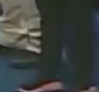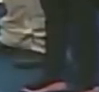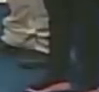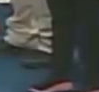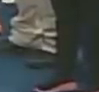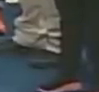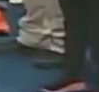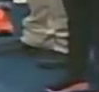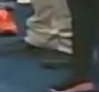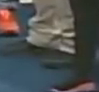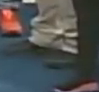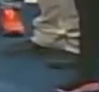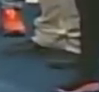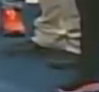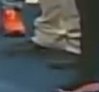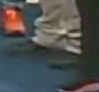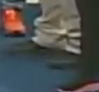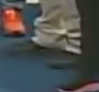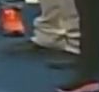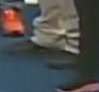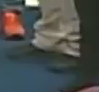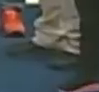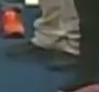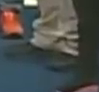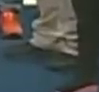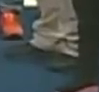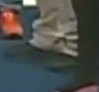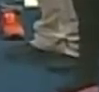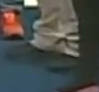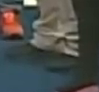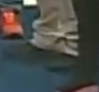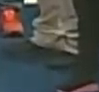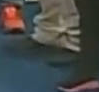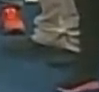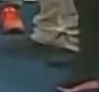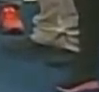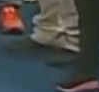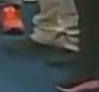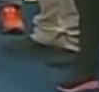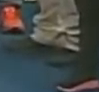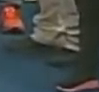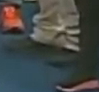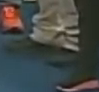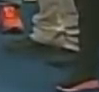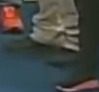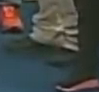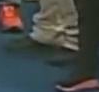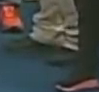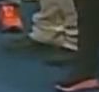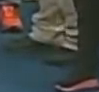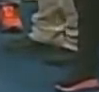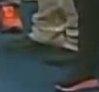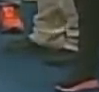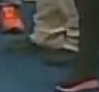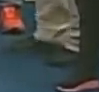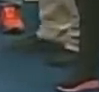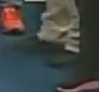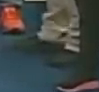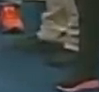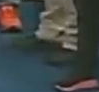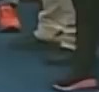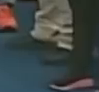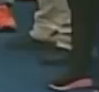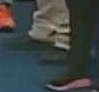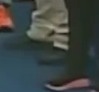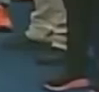sueños de una patria socialista, de una patria potencia, que renazca el pueblo en su organización. revolución multicolor